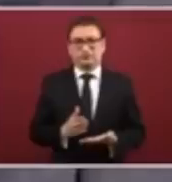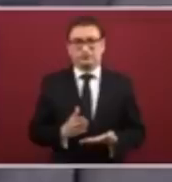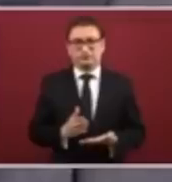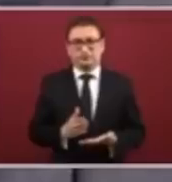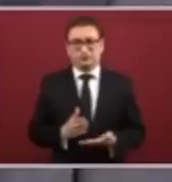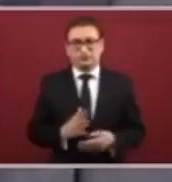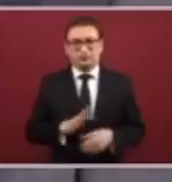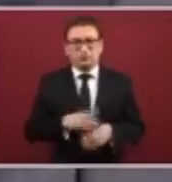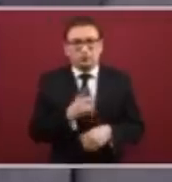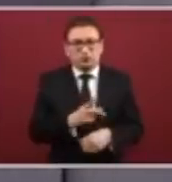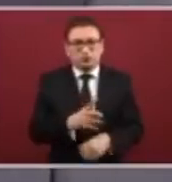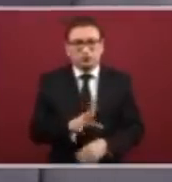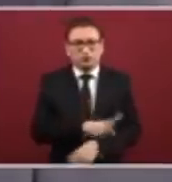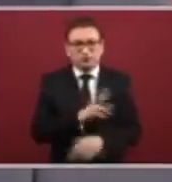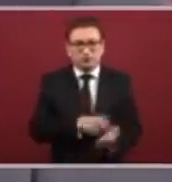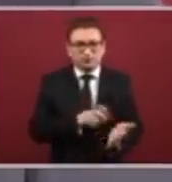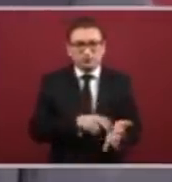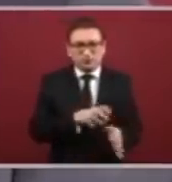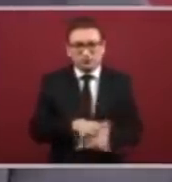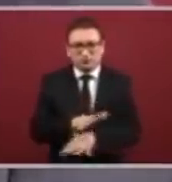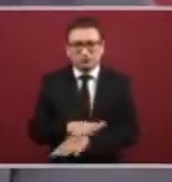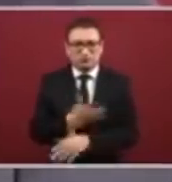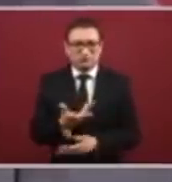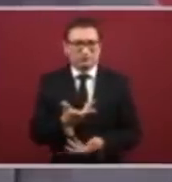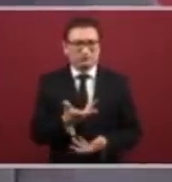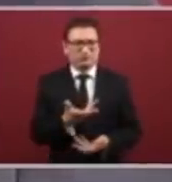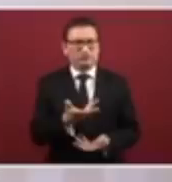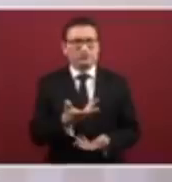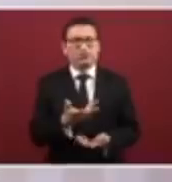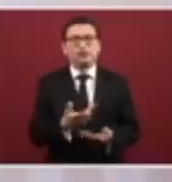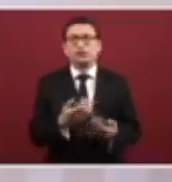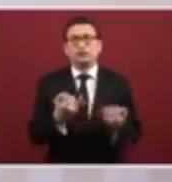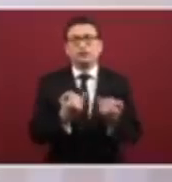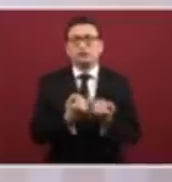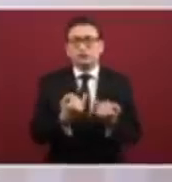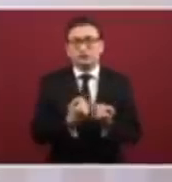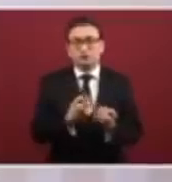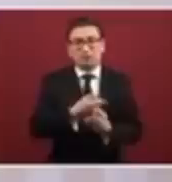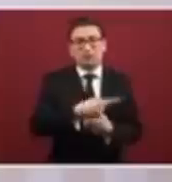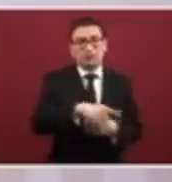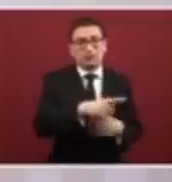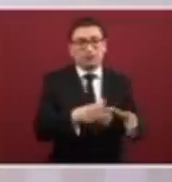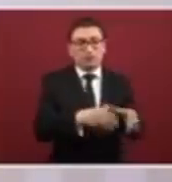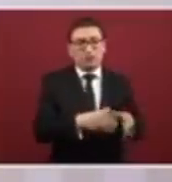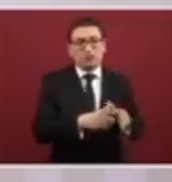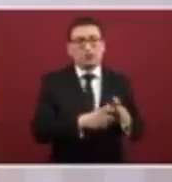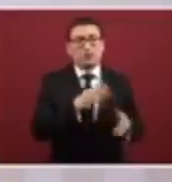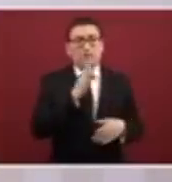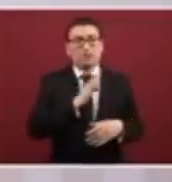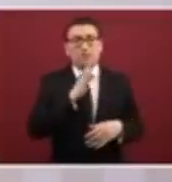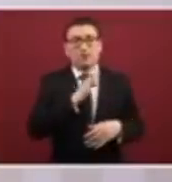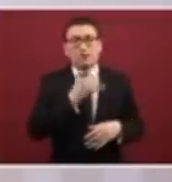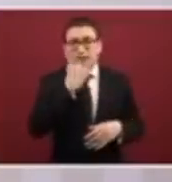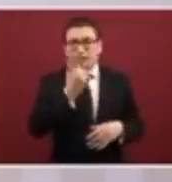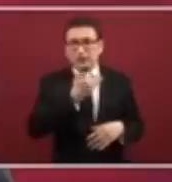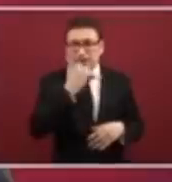energética. Y todavía nos echan la culpa.